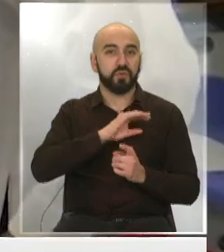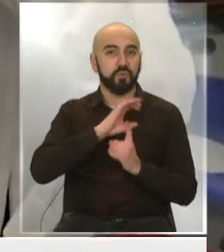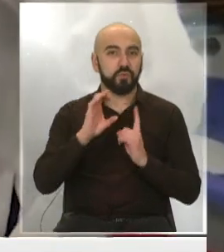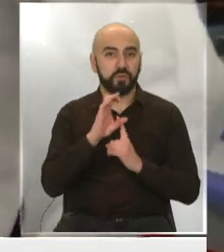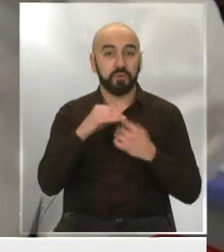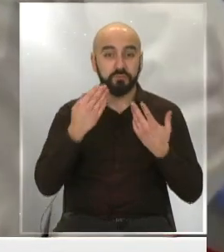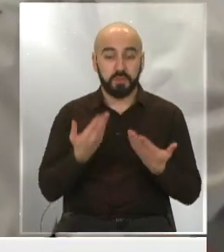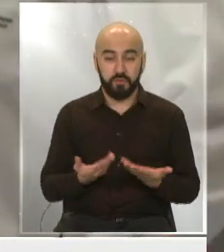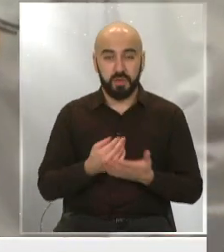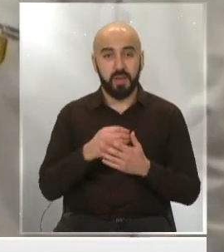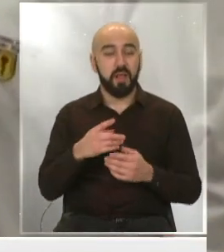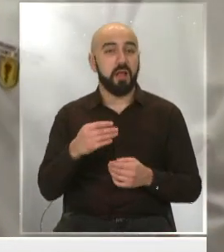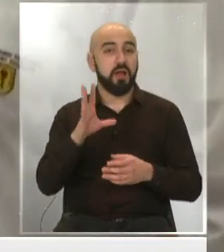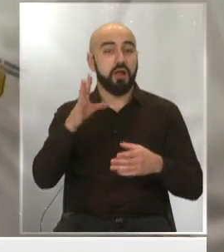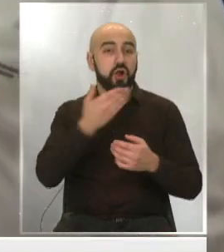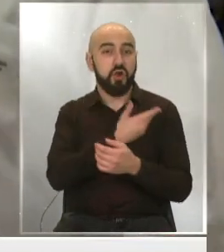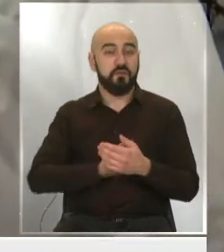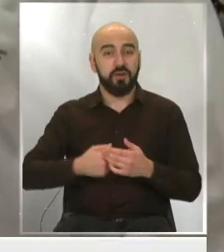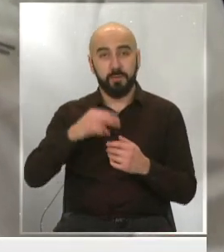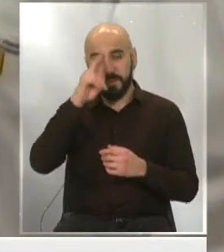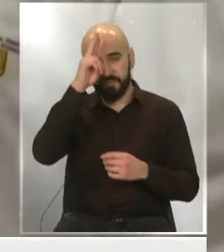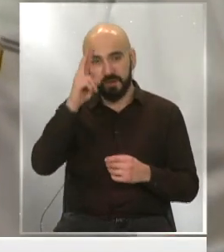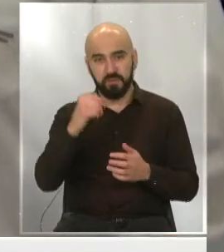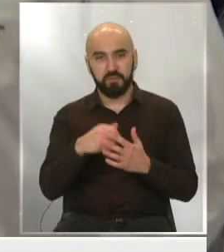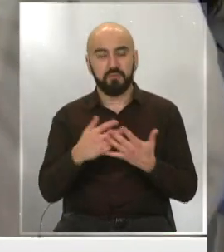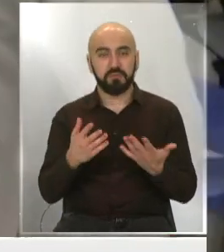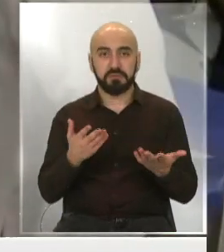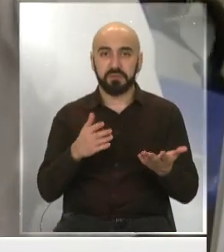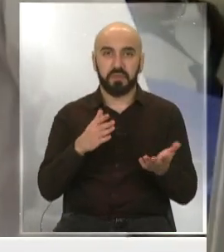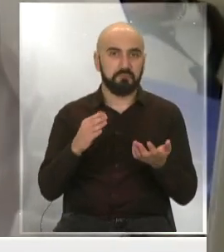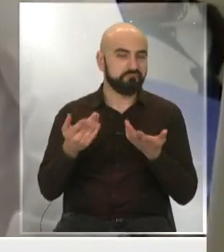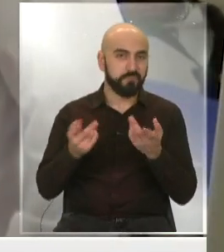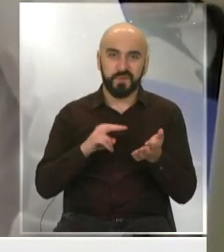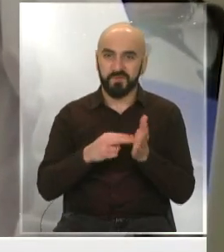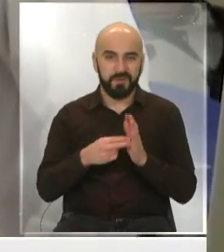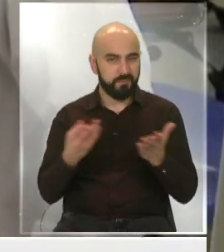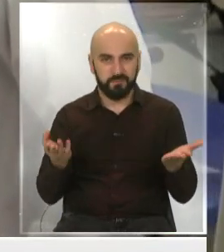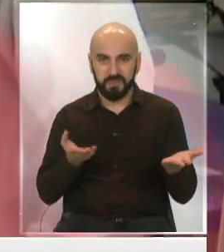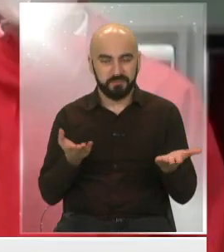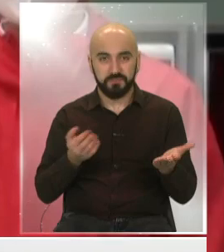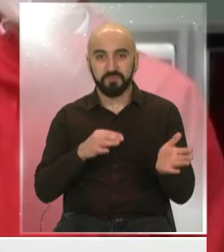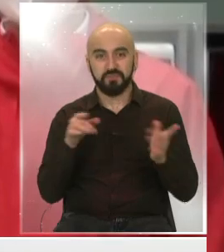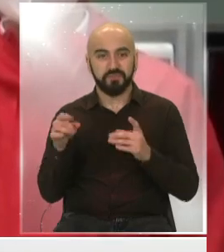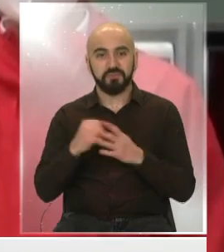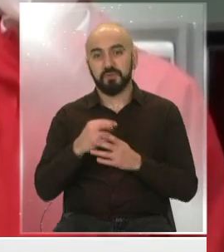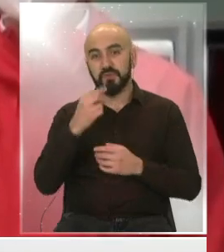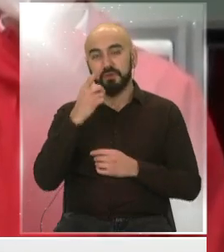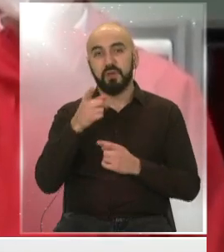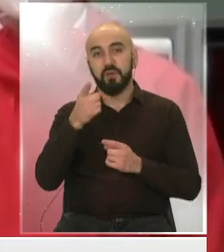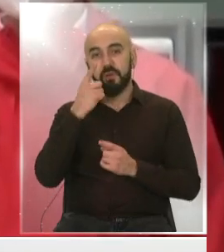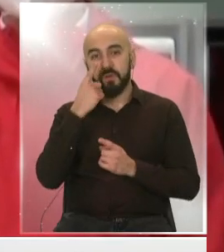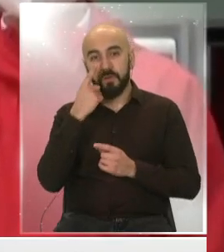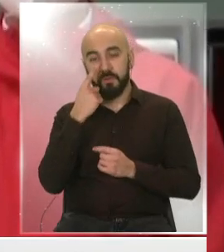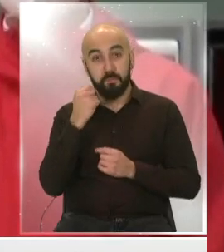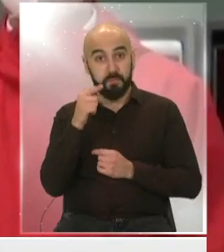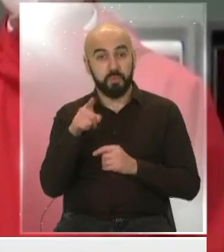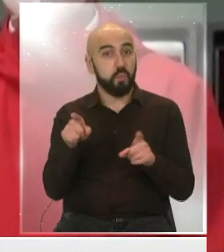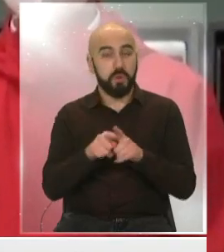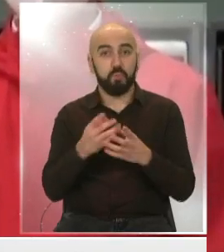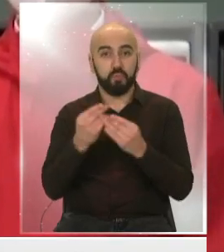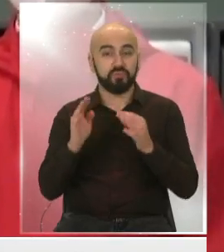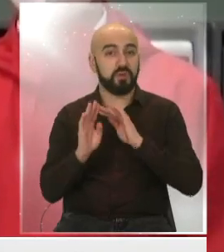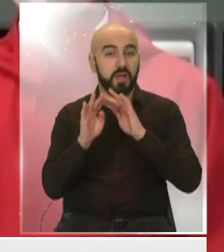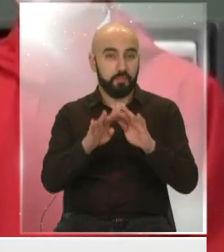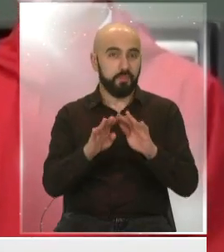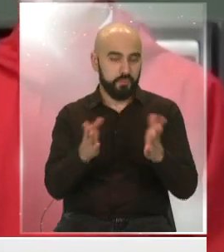las cuerdas, donde si bien se está discutiendo esta moción, Martín Vizcarra sigue contando con altos niveles de aprobación entre los